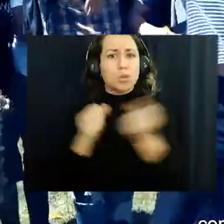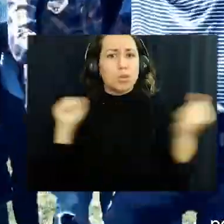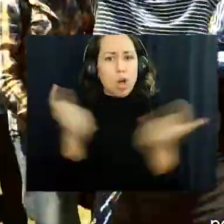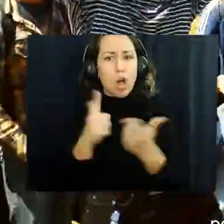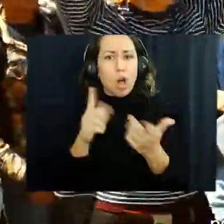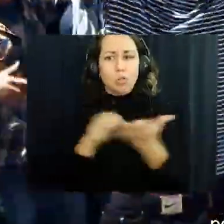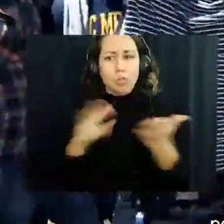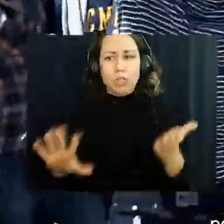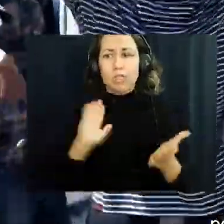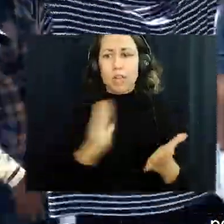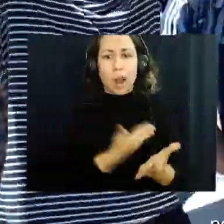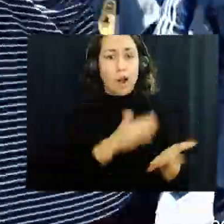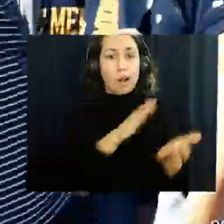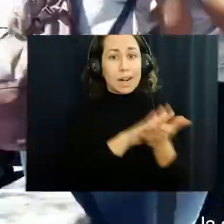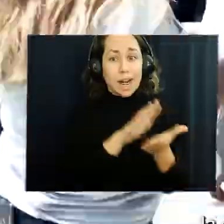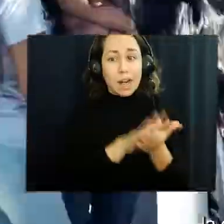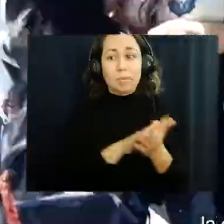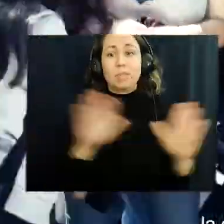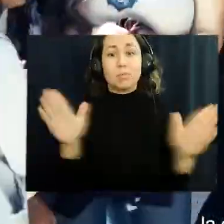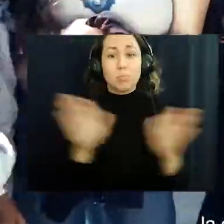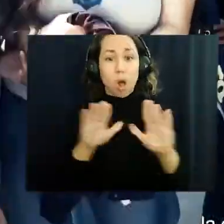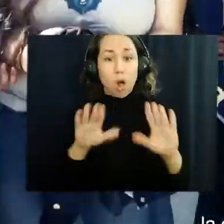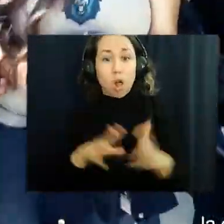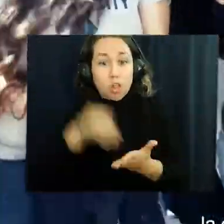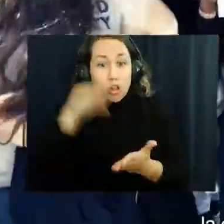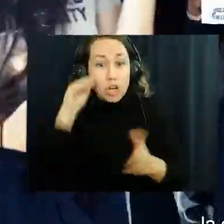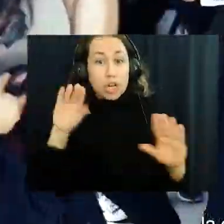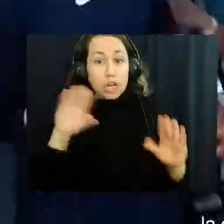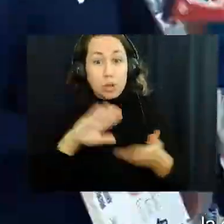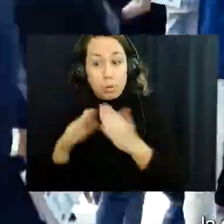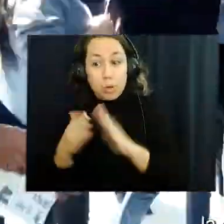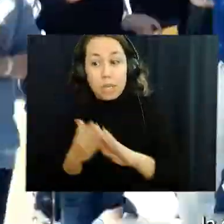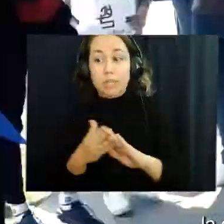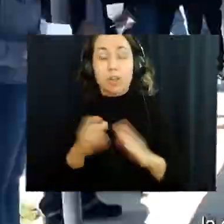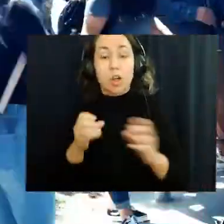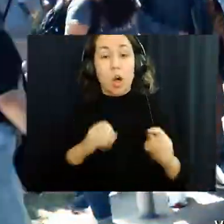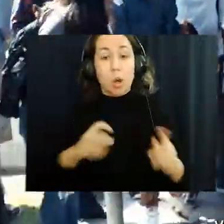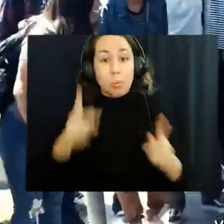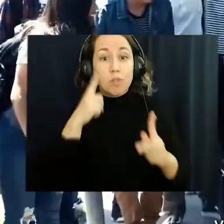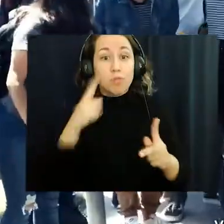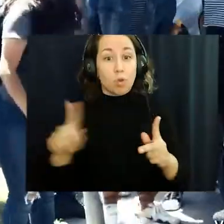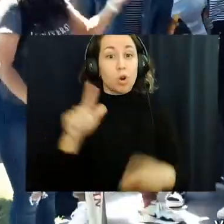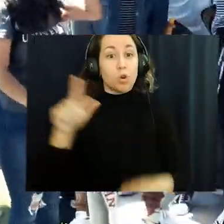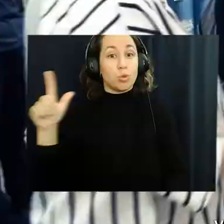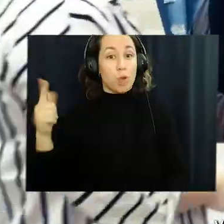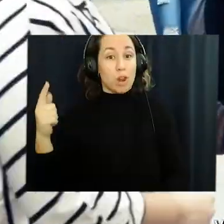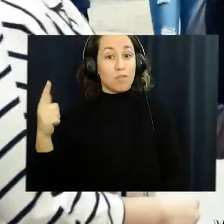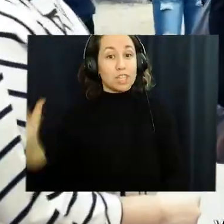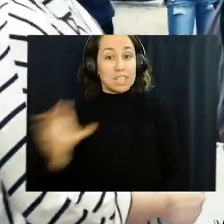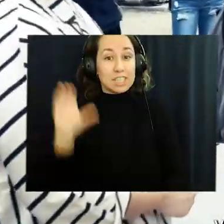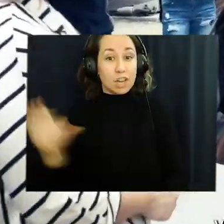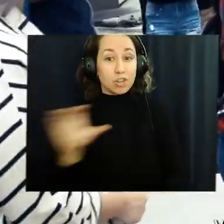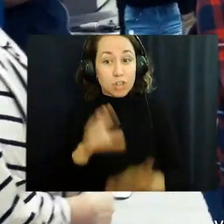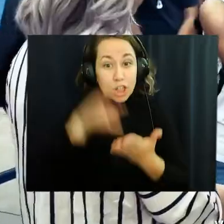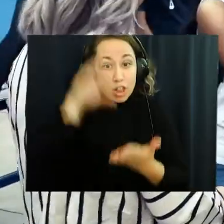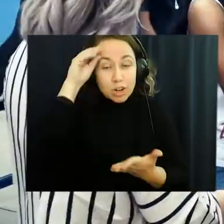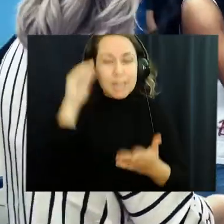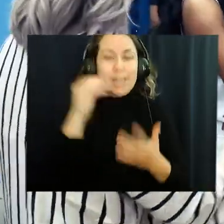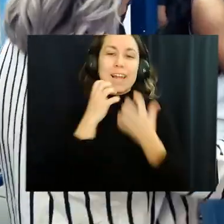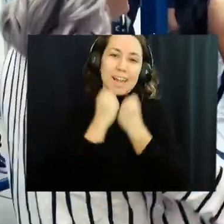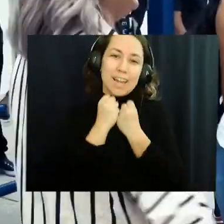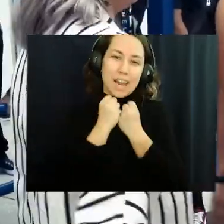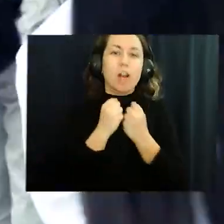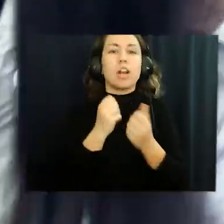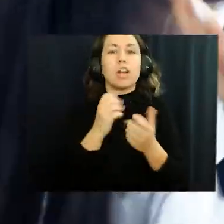pequeñas, oportunidades para aprendizaje del siglo XXI y con la comunidad escolar que se preocupa. Estamos orgullosos de todos los alumnos y